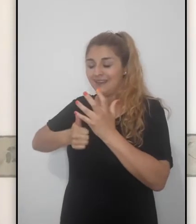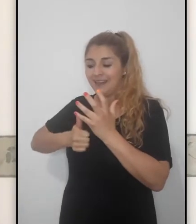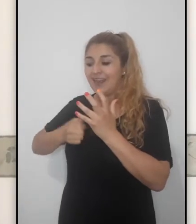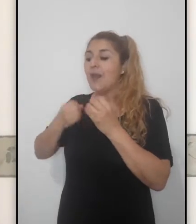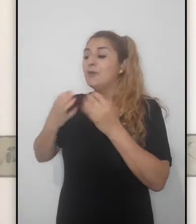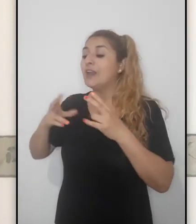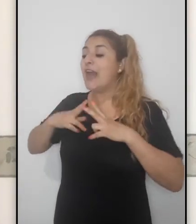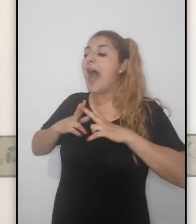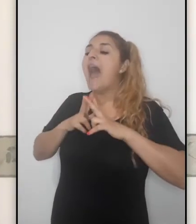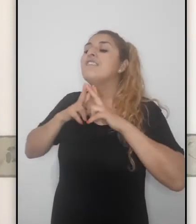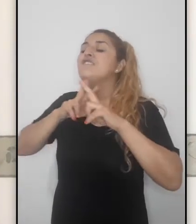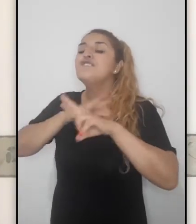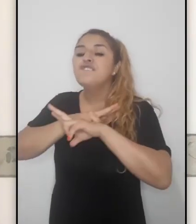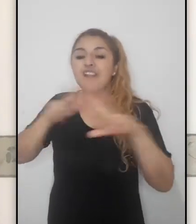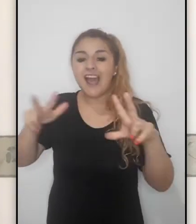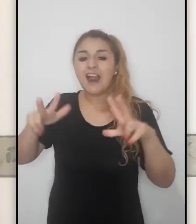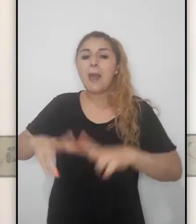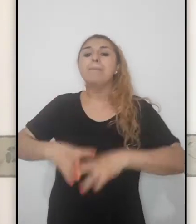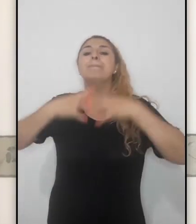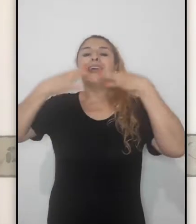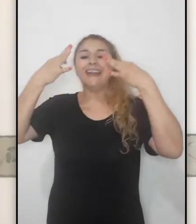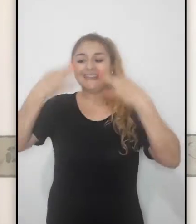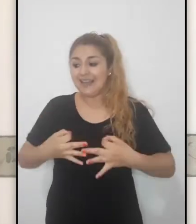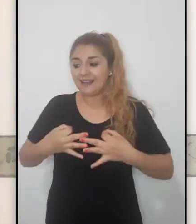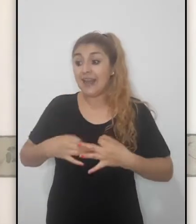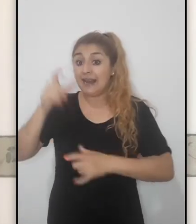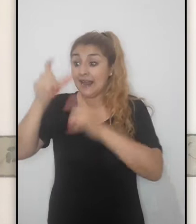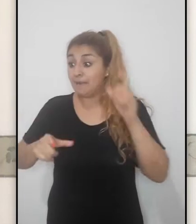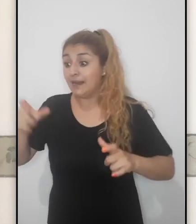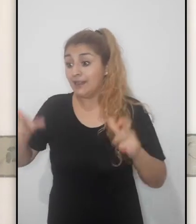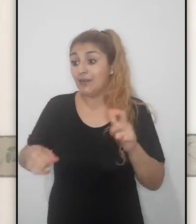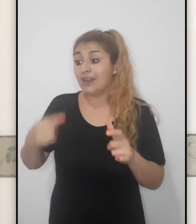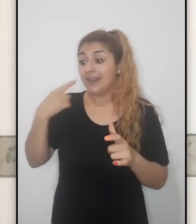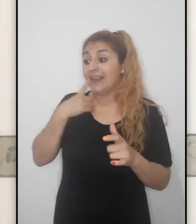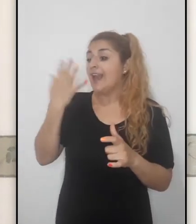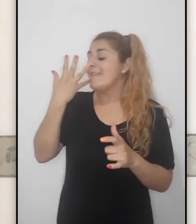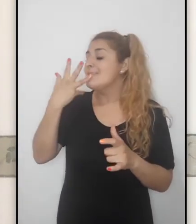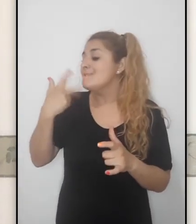todo aquel que está de parte de la verdad me escucha